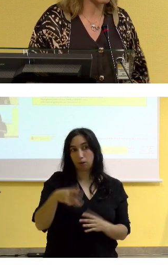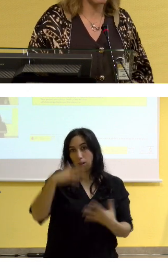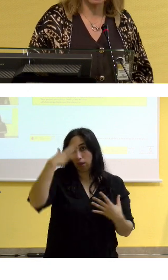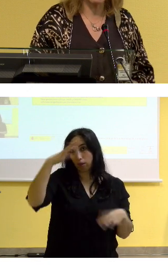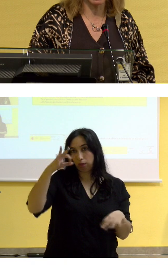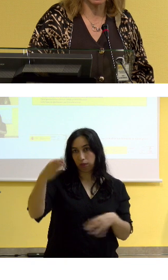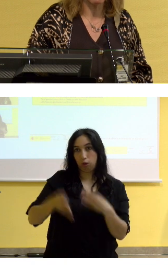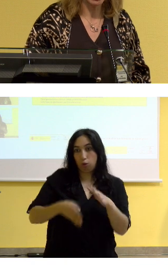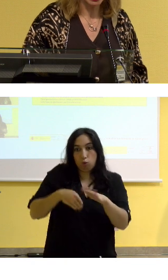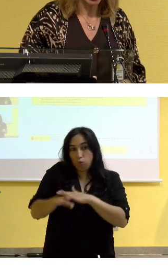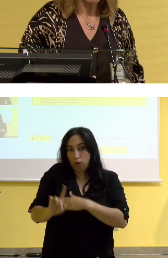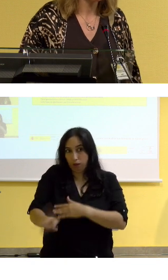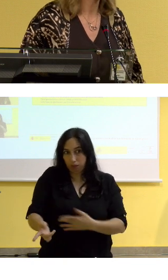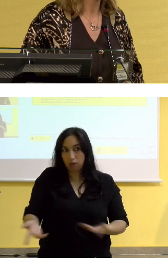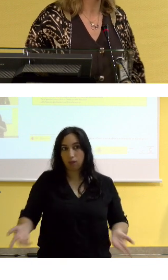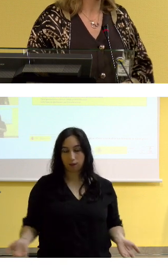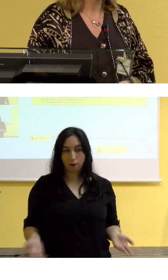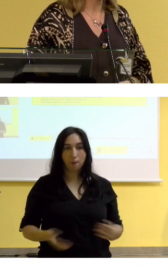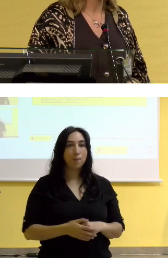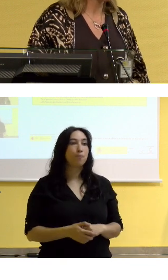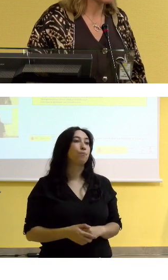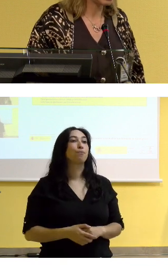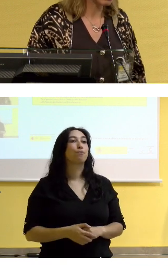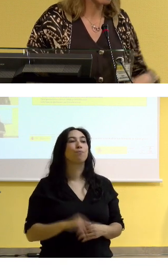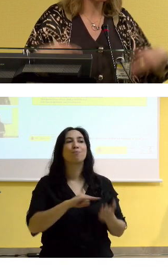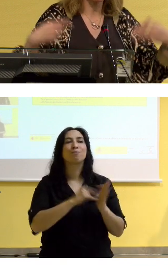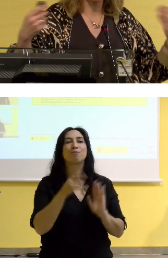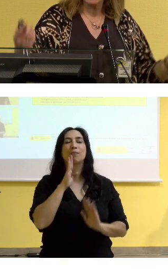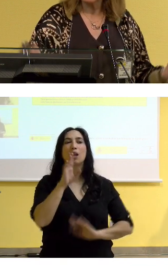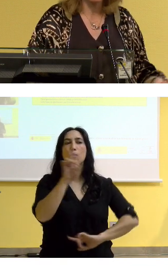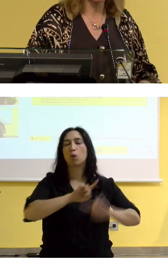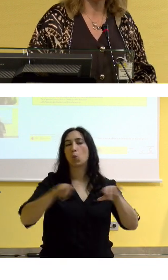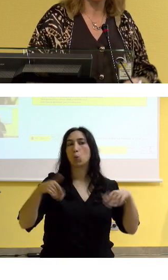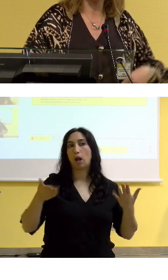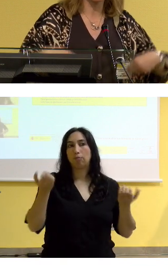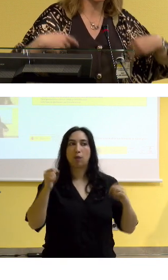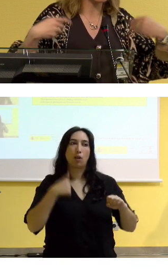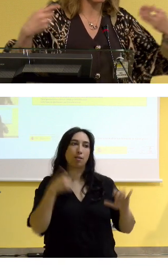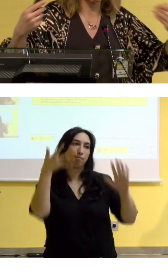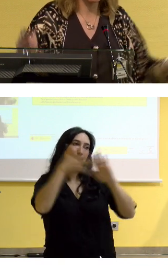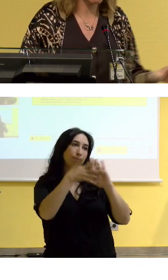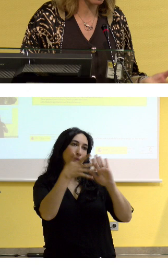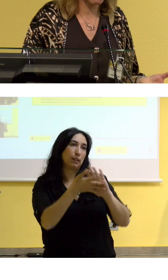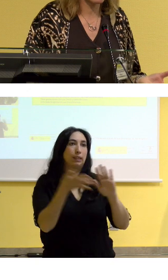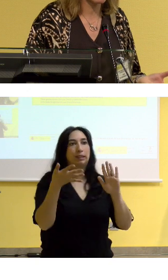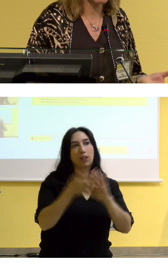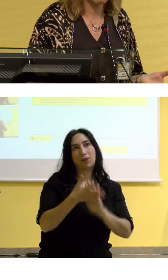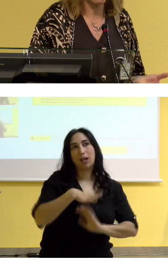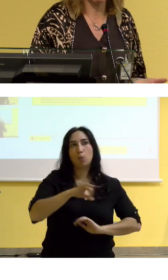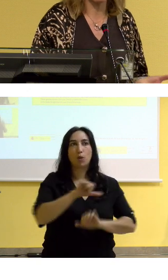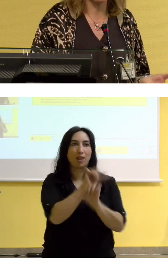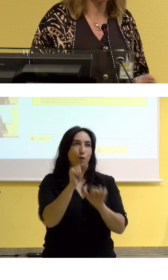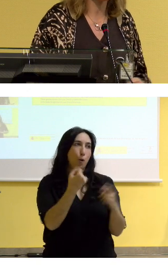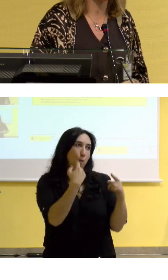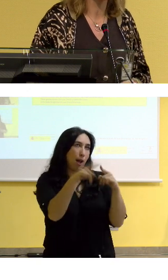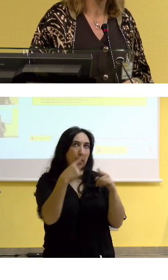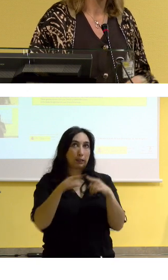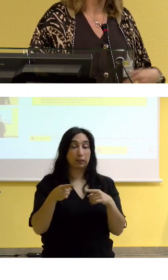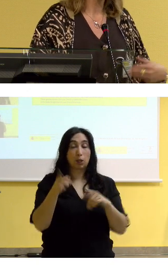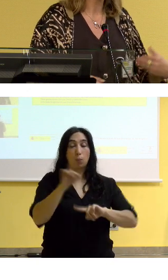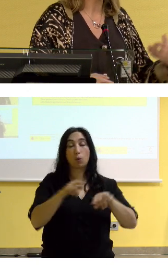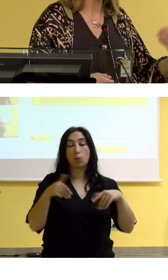estas técnicas, ¿vale? ¿Cuál es el problema de esta técnica? Aunque yo os la cuente y os diga que esto genera muchas posibilidades, pues el problema es